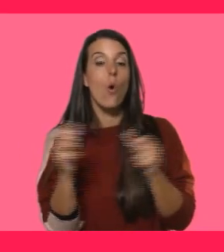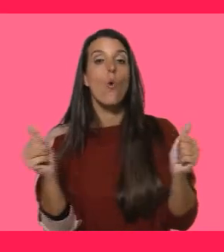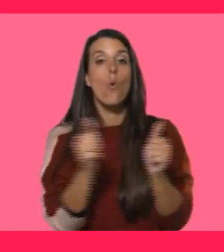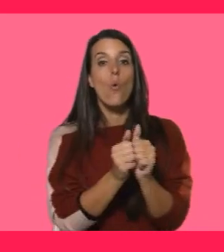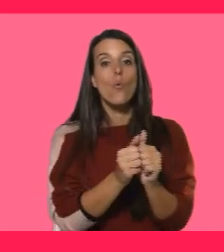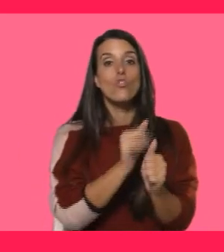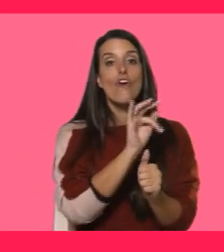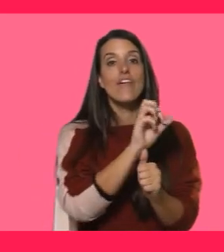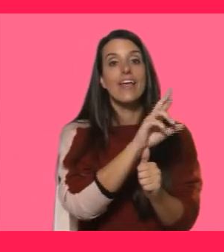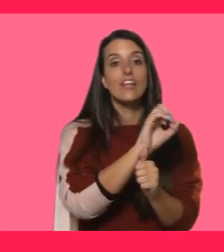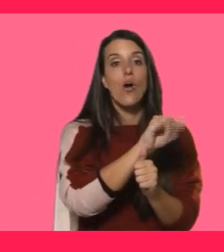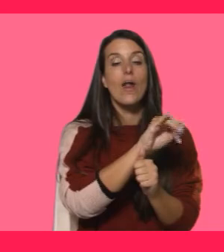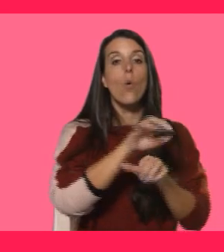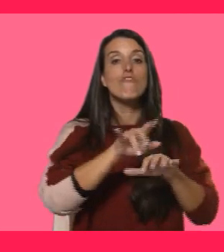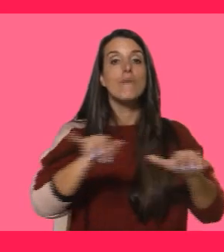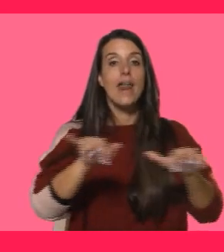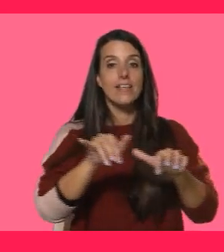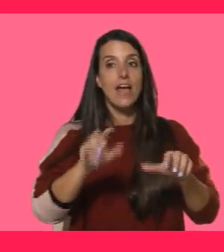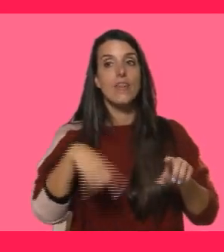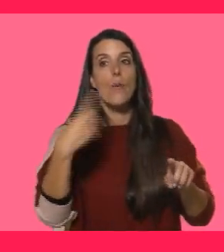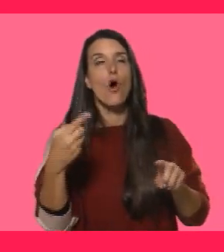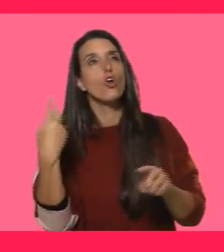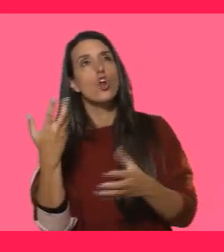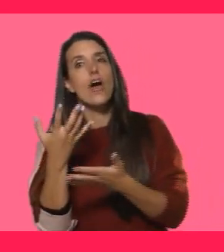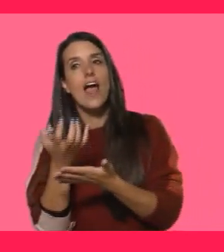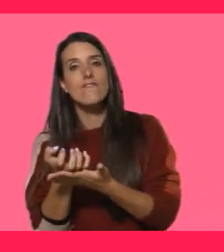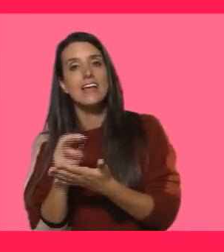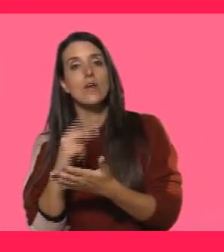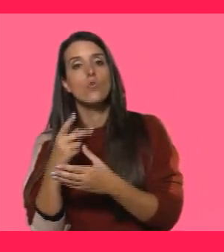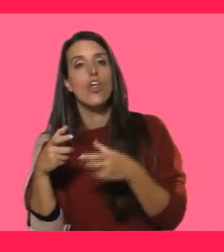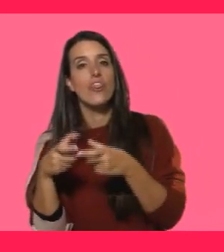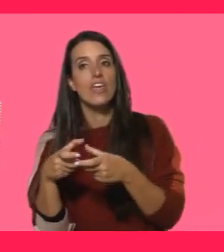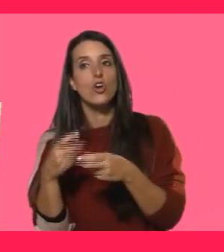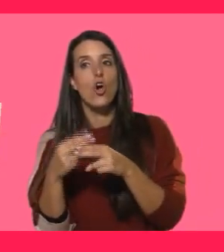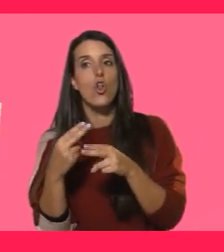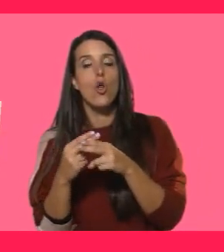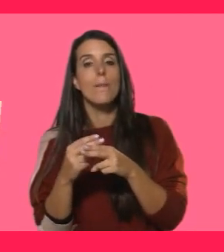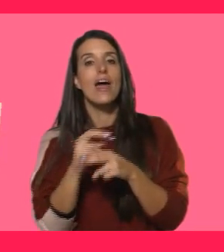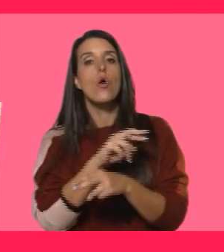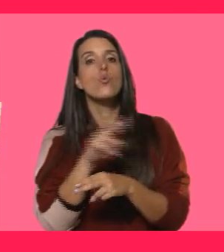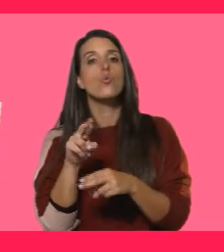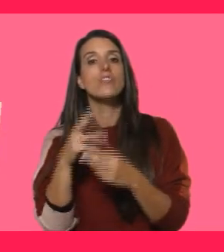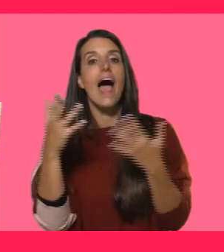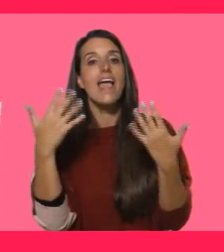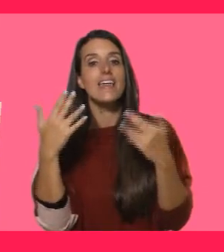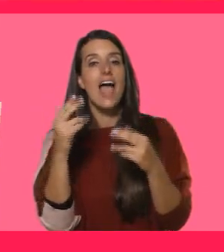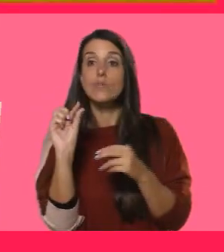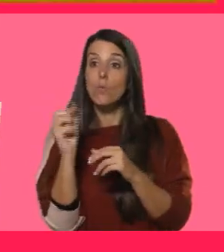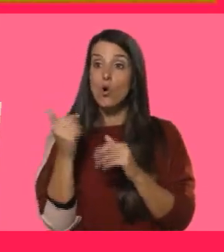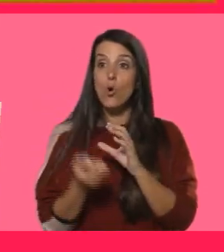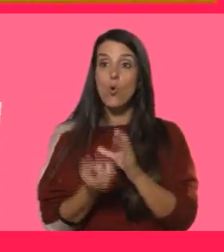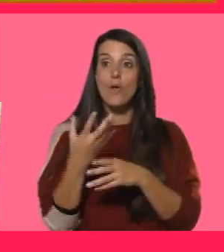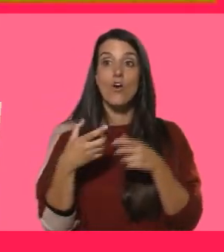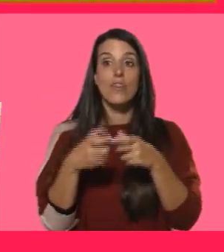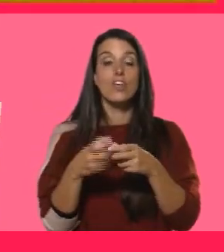Araujo, ajá, que es un pianista. Después grabé un segundo disco que se llama Ruta del Aire y ahora hace poco saqué un disco que se